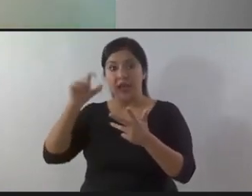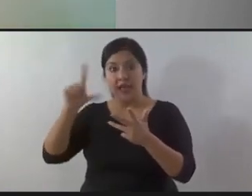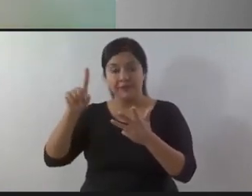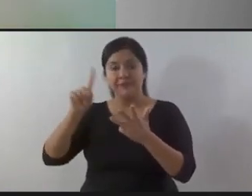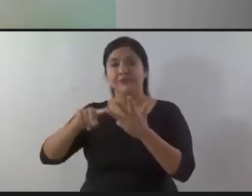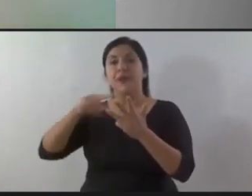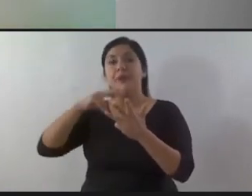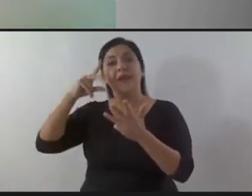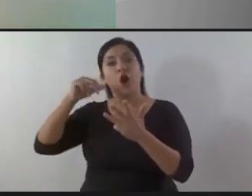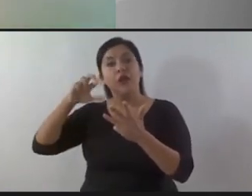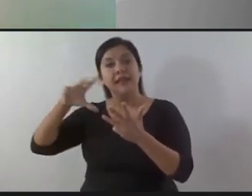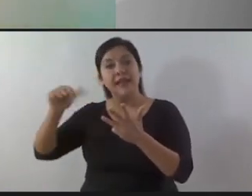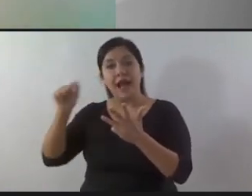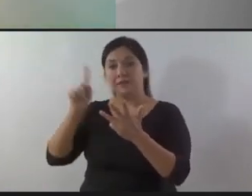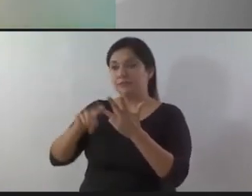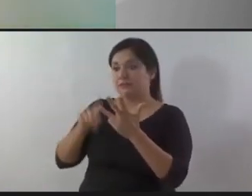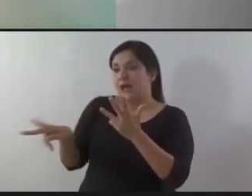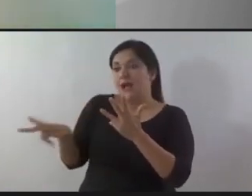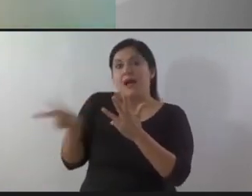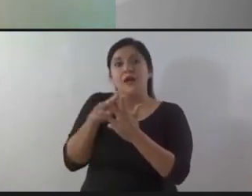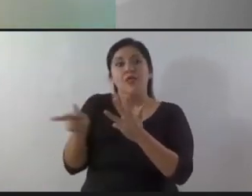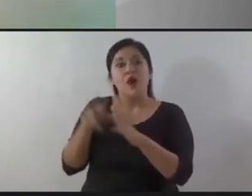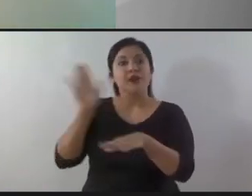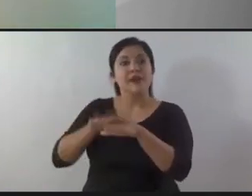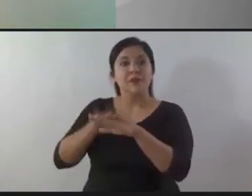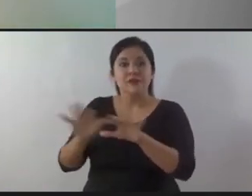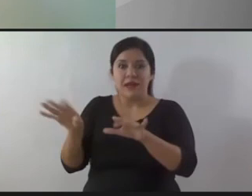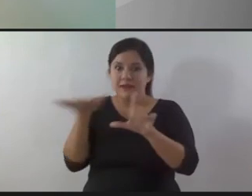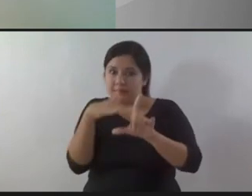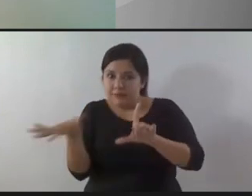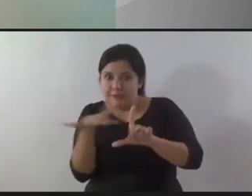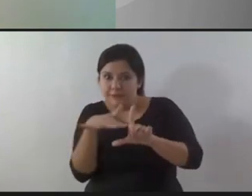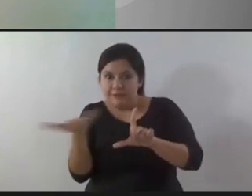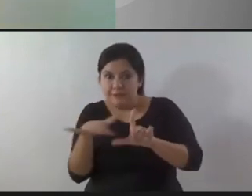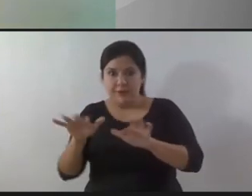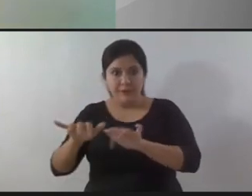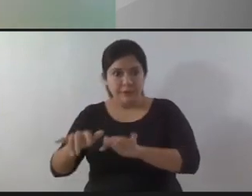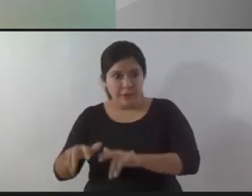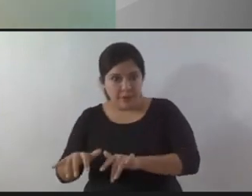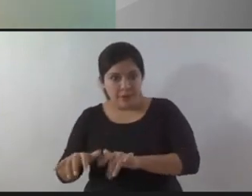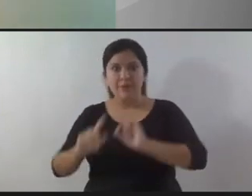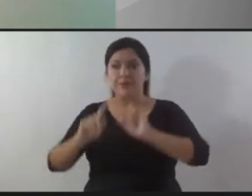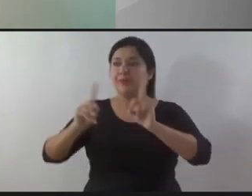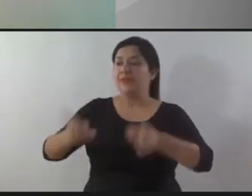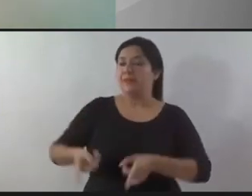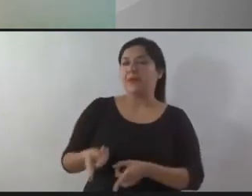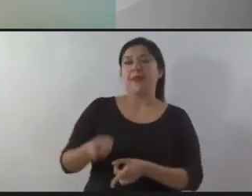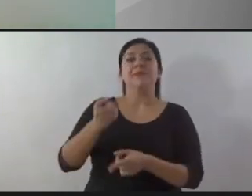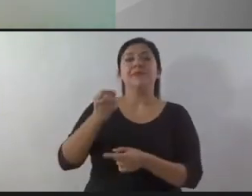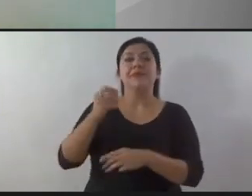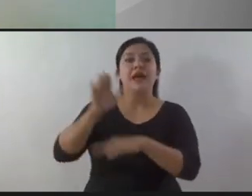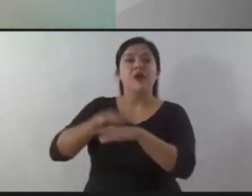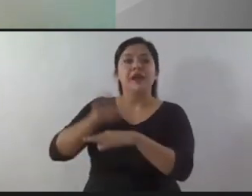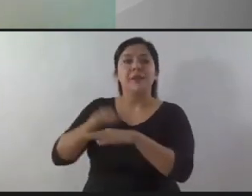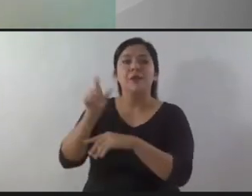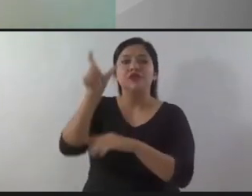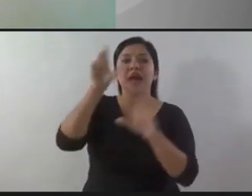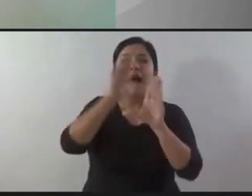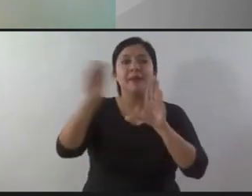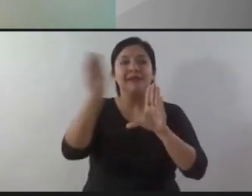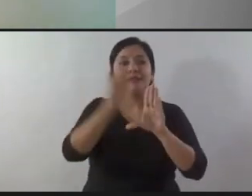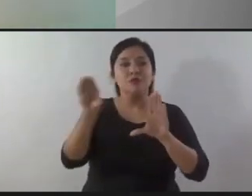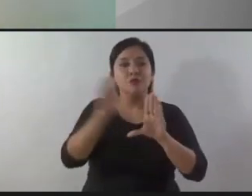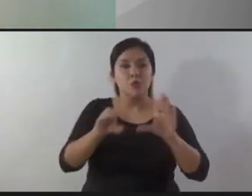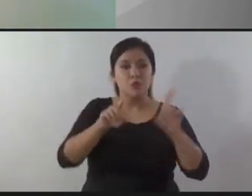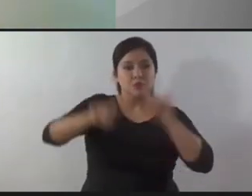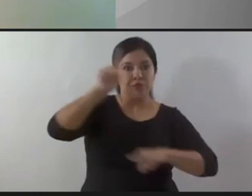del subtitulado. A Marina Heredia y a Clara Galone, que estuvieron a cargo de la plataforma Zoom. A